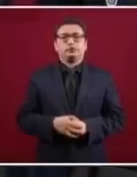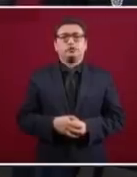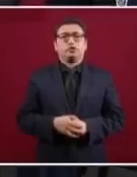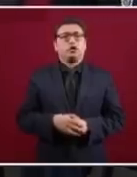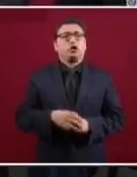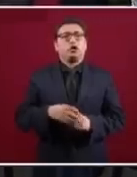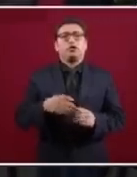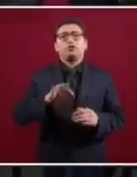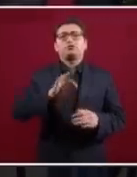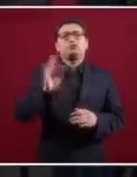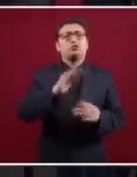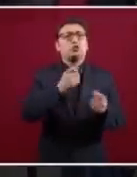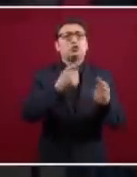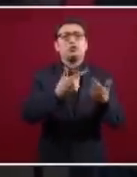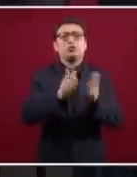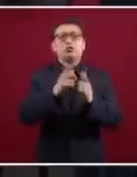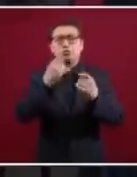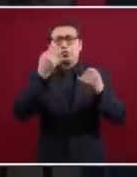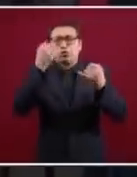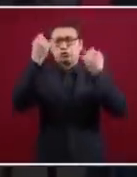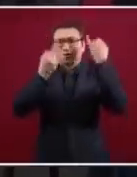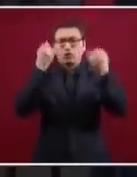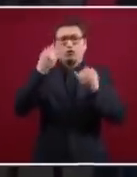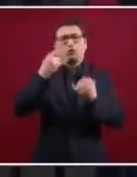de las especulaciones